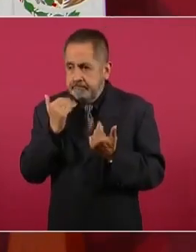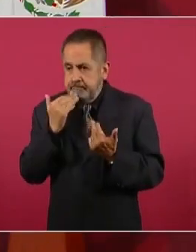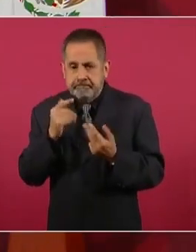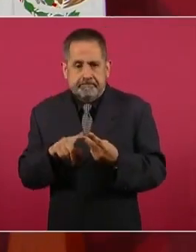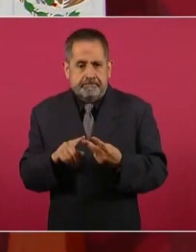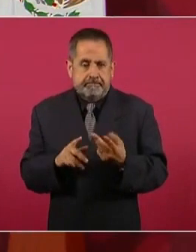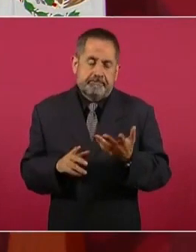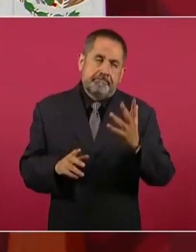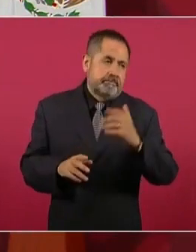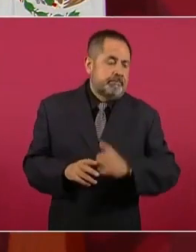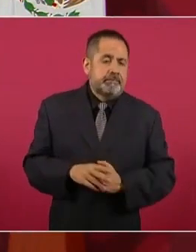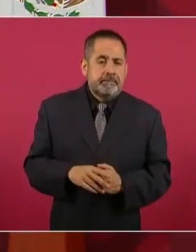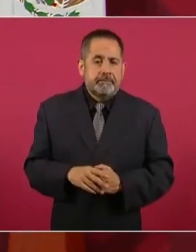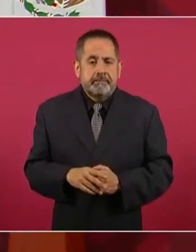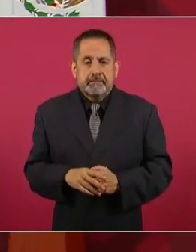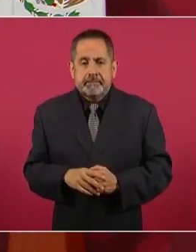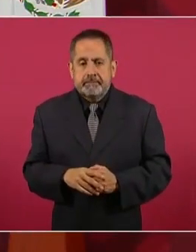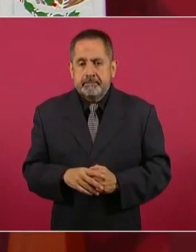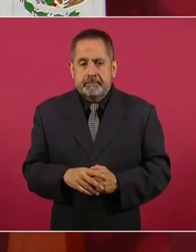Hay otros